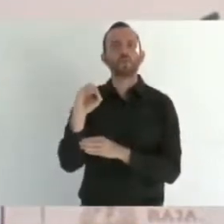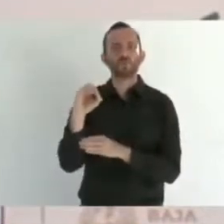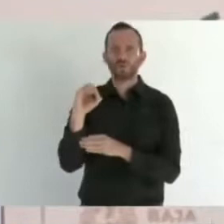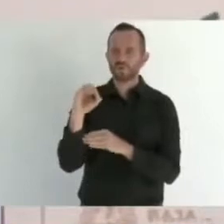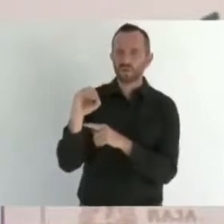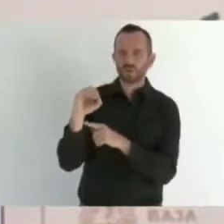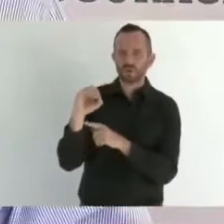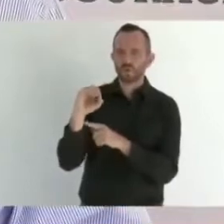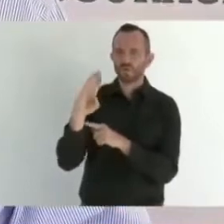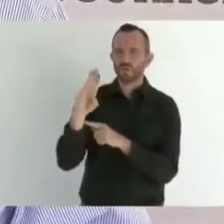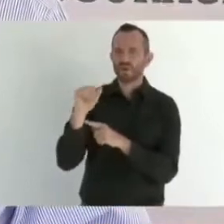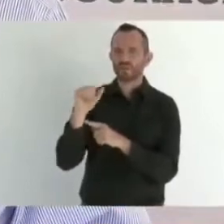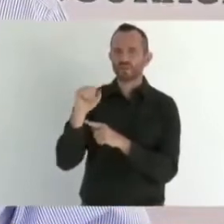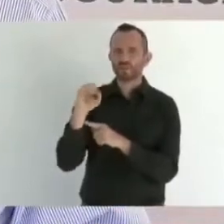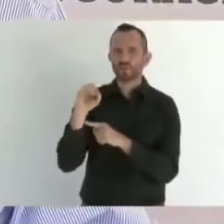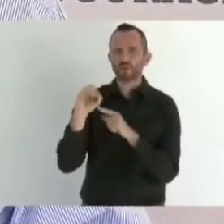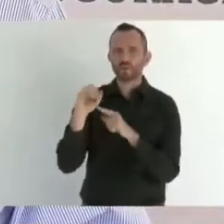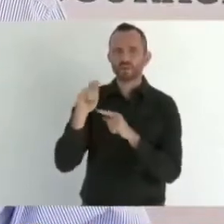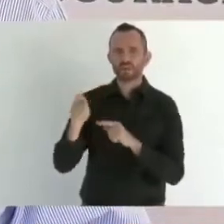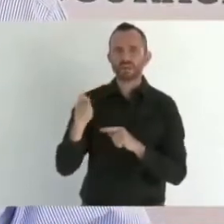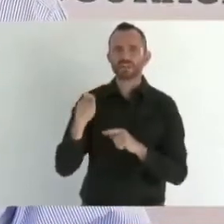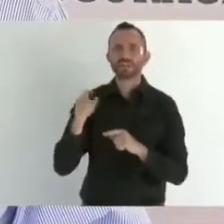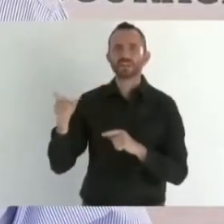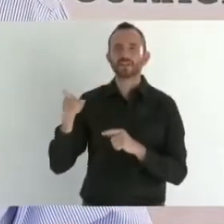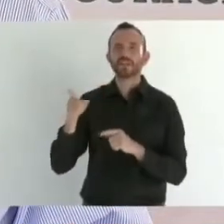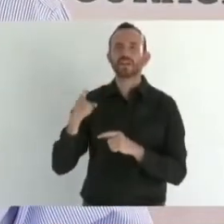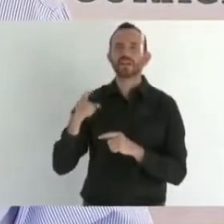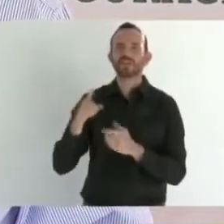estelar importada